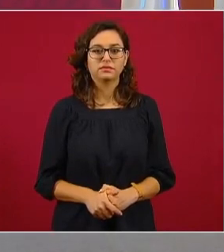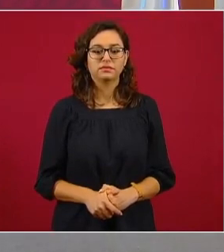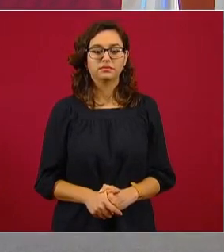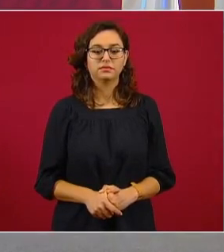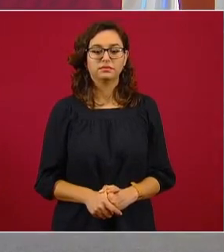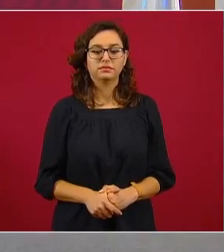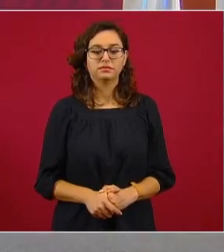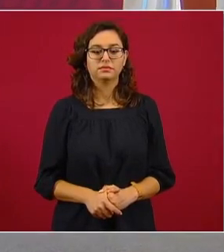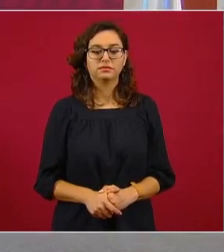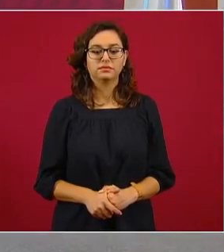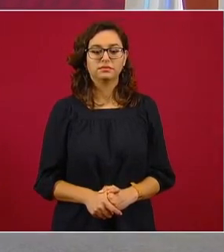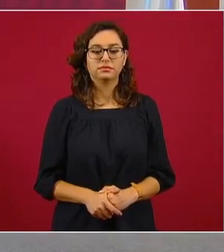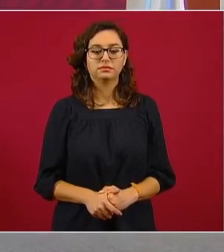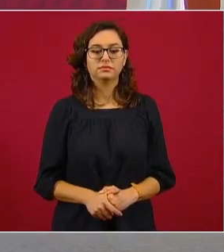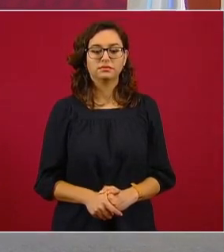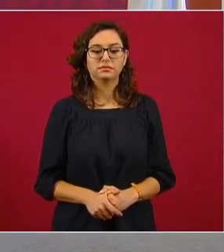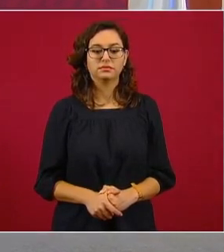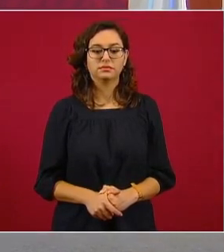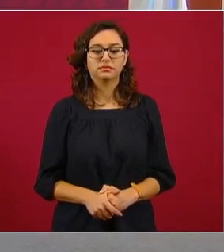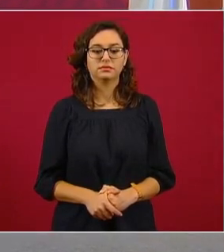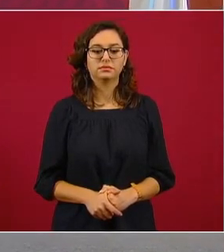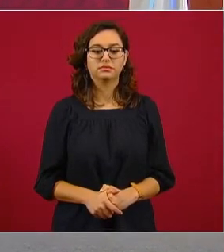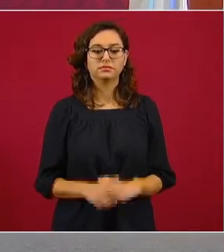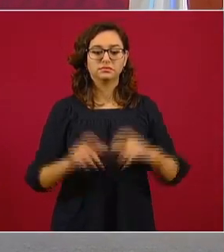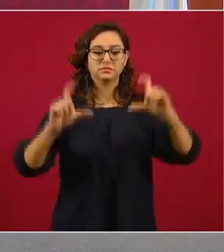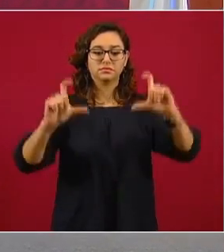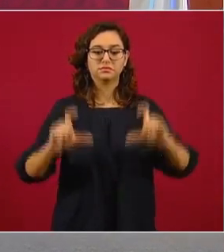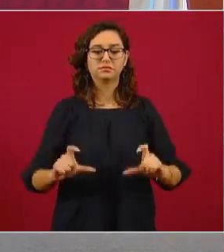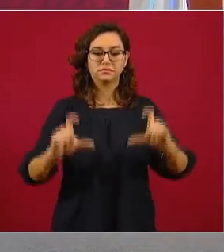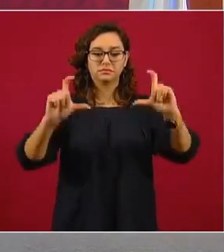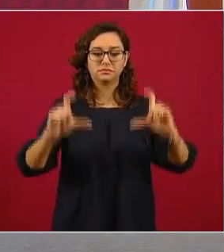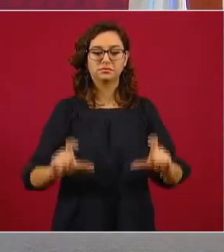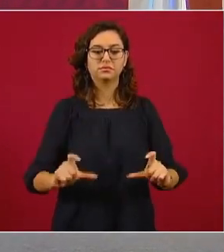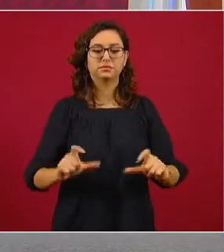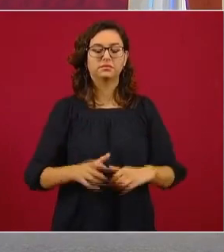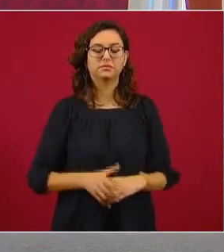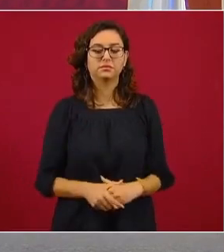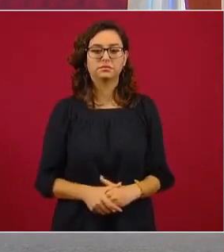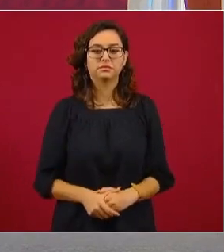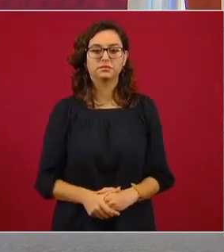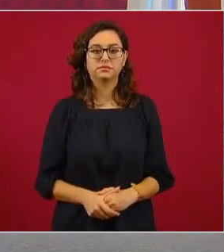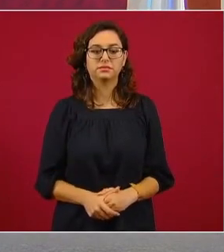A ver, otro poquito, dos párrafos abajo.